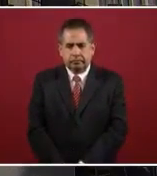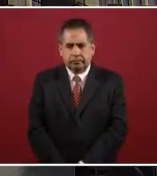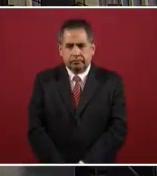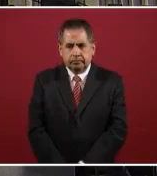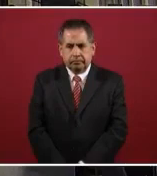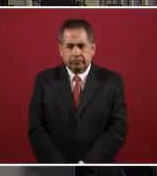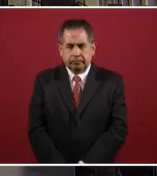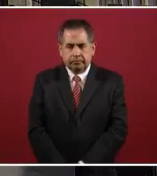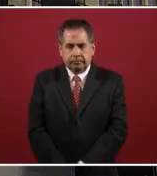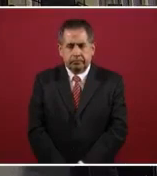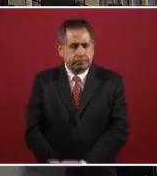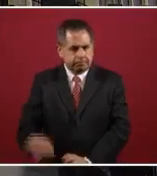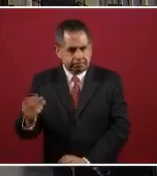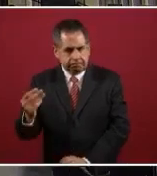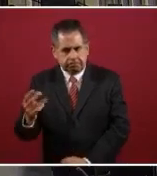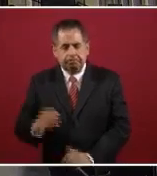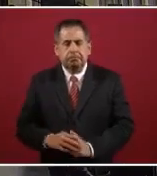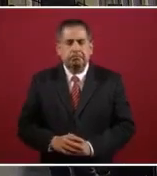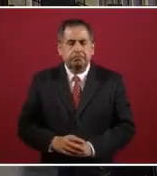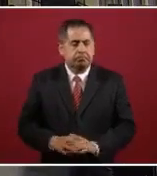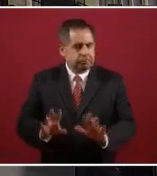Ah.